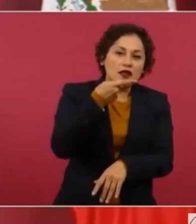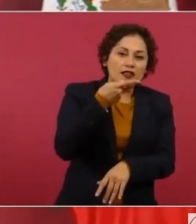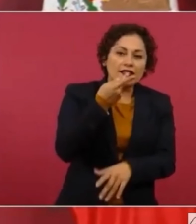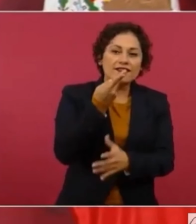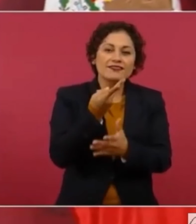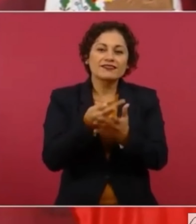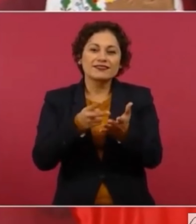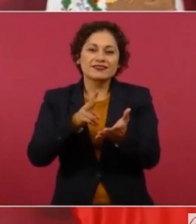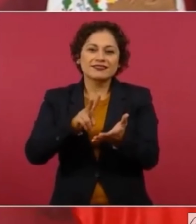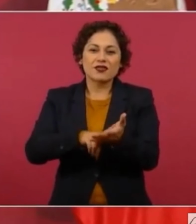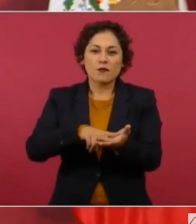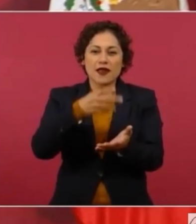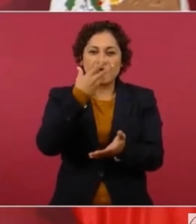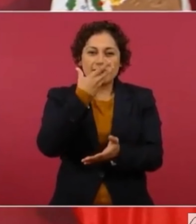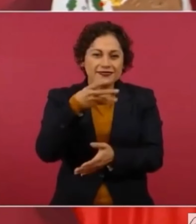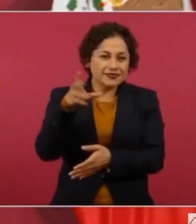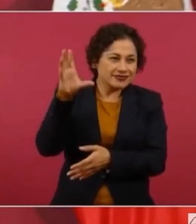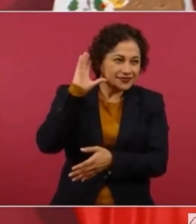moral,